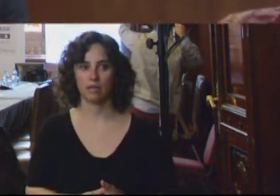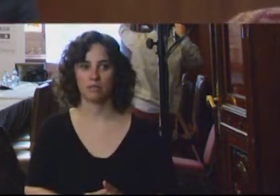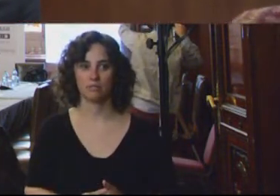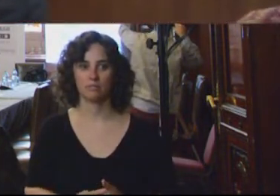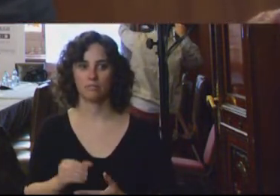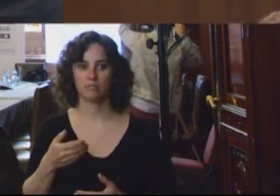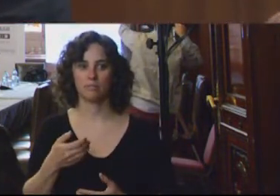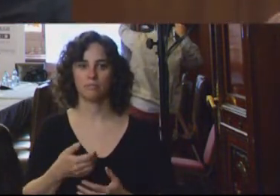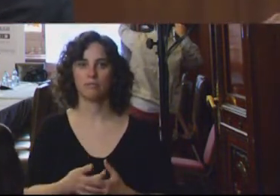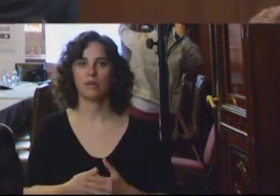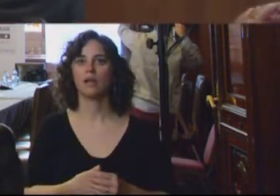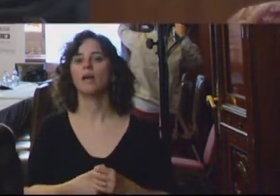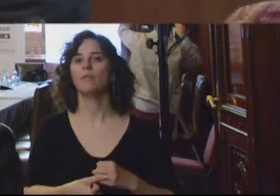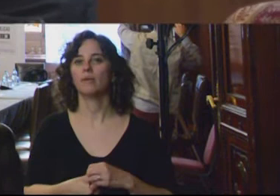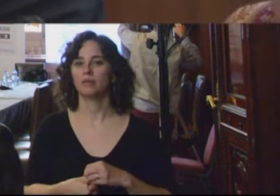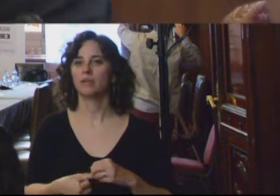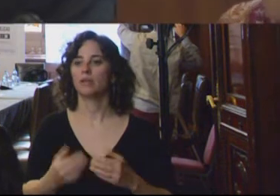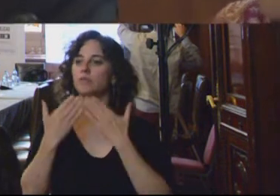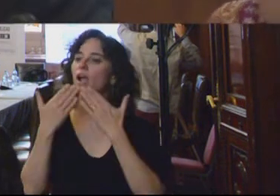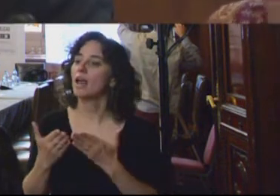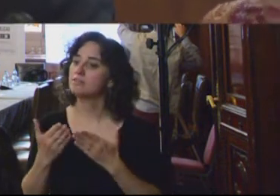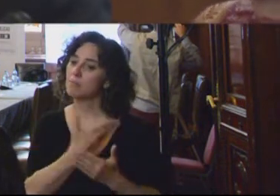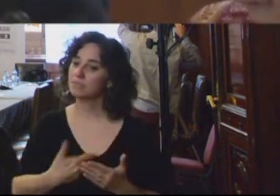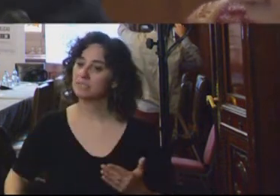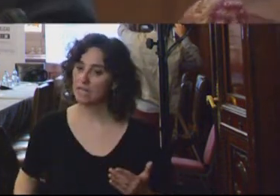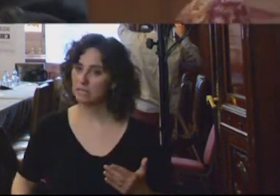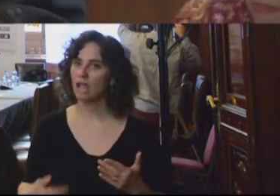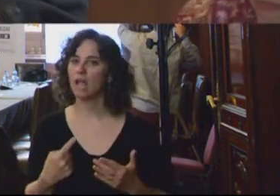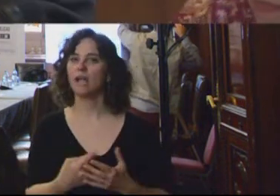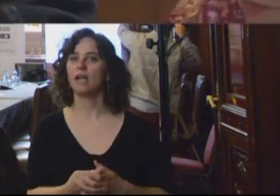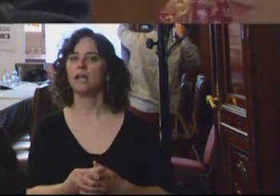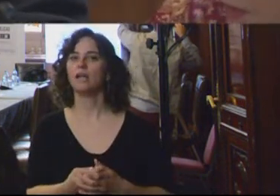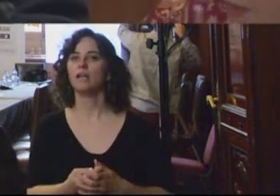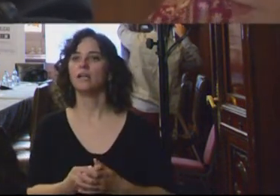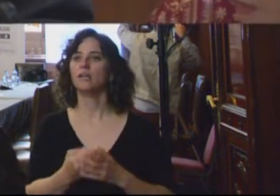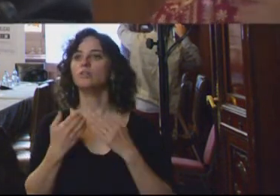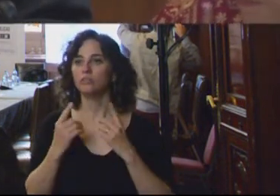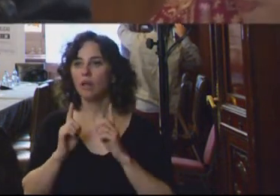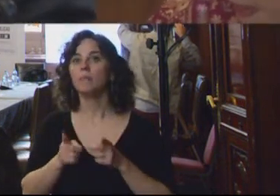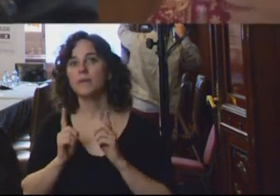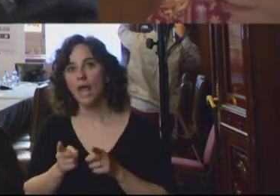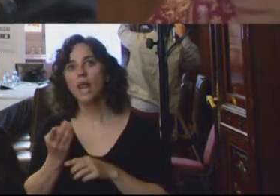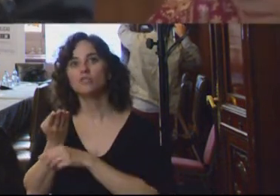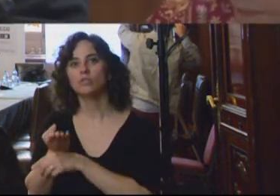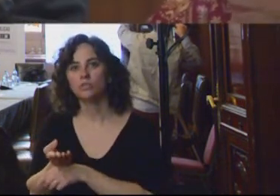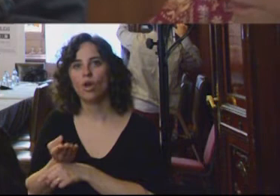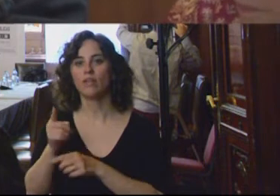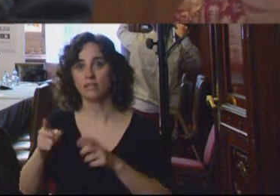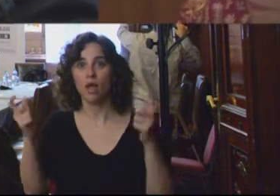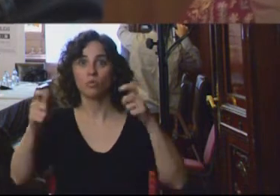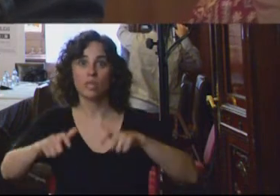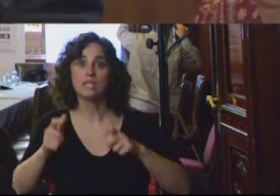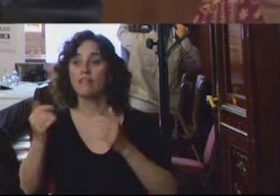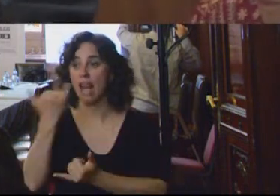Muchas gracias, presidenta. Agradecer también la solicitud de esta audiencia, sus